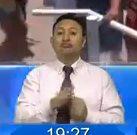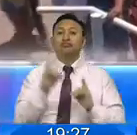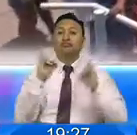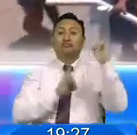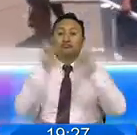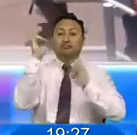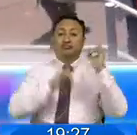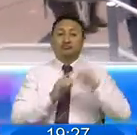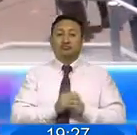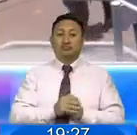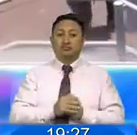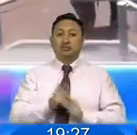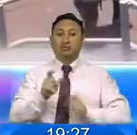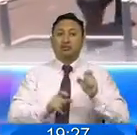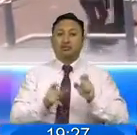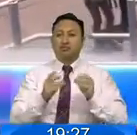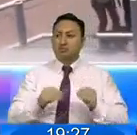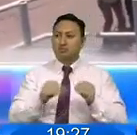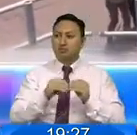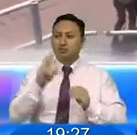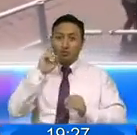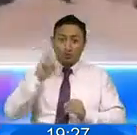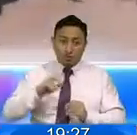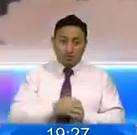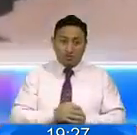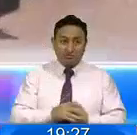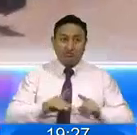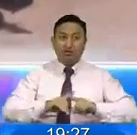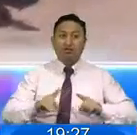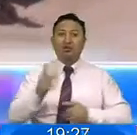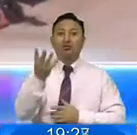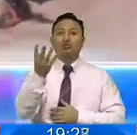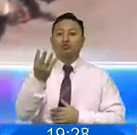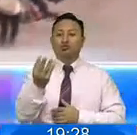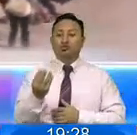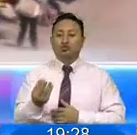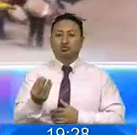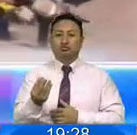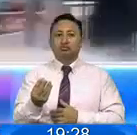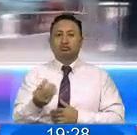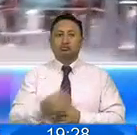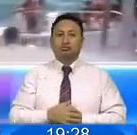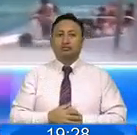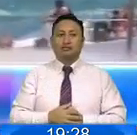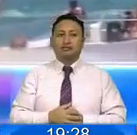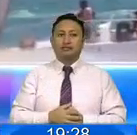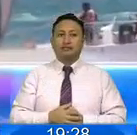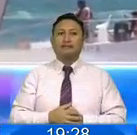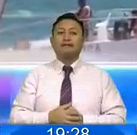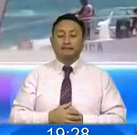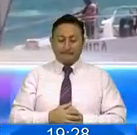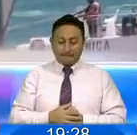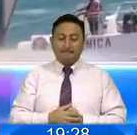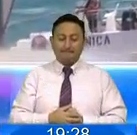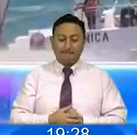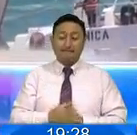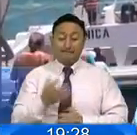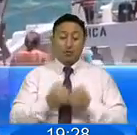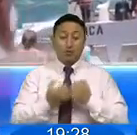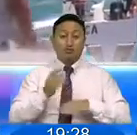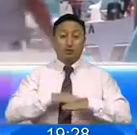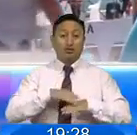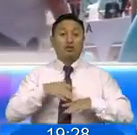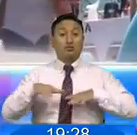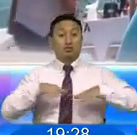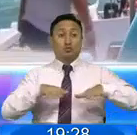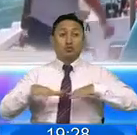comerciantes esperaban mayor afluencia de turistas, sin embargo, la playa se vio muy concurrida. Sí ha bajado, sí se ha visto afectada debido al temblor